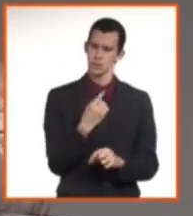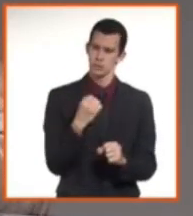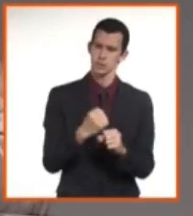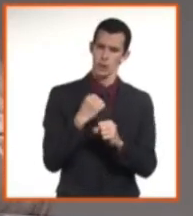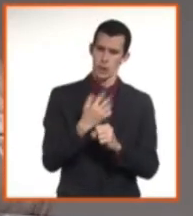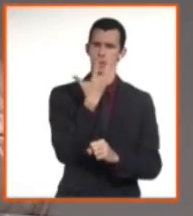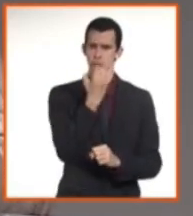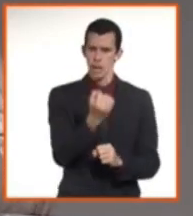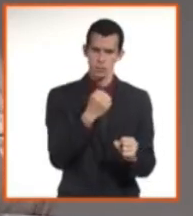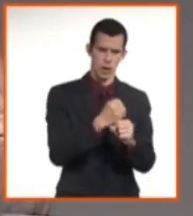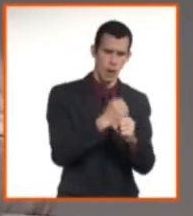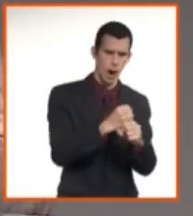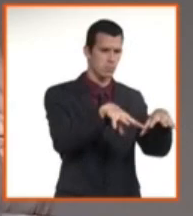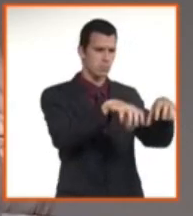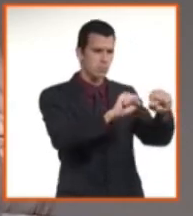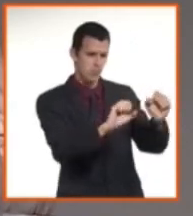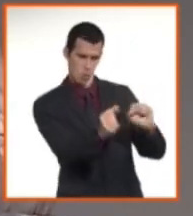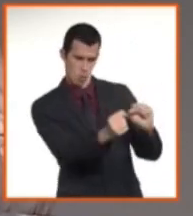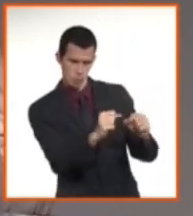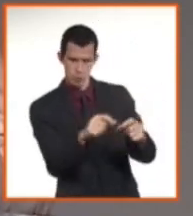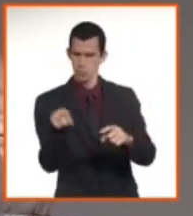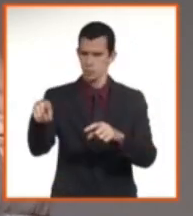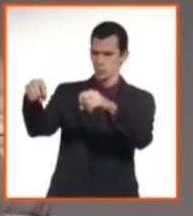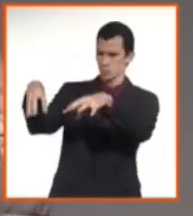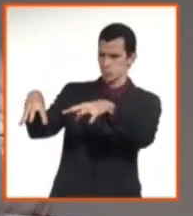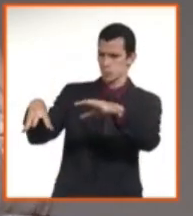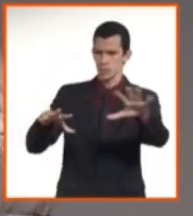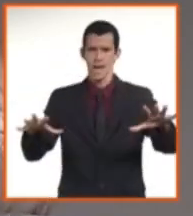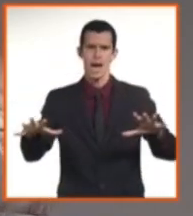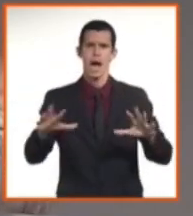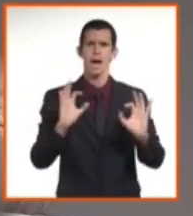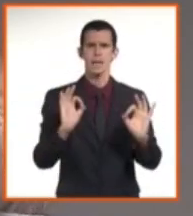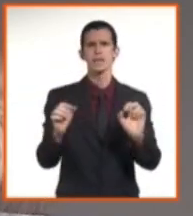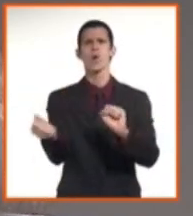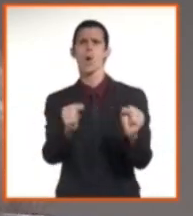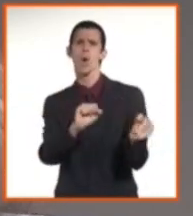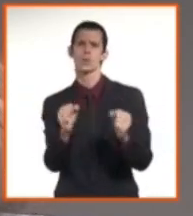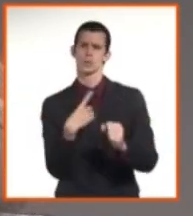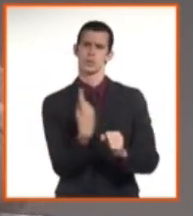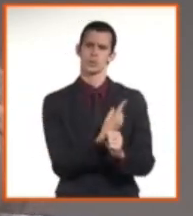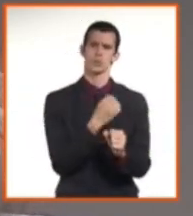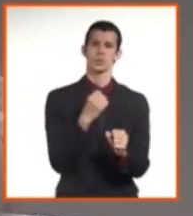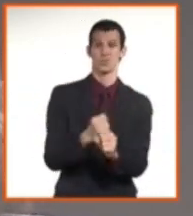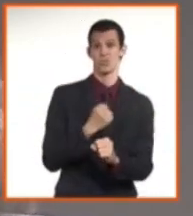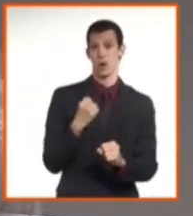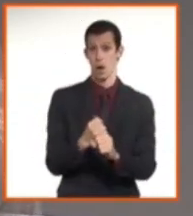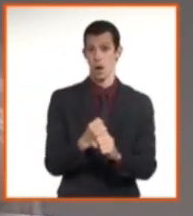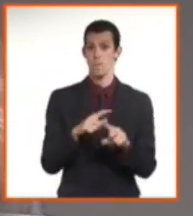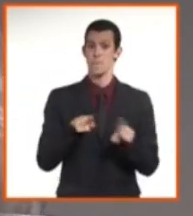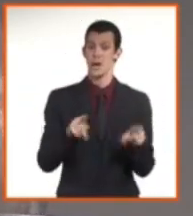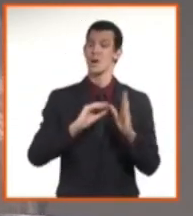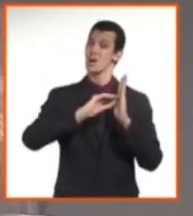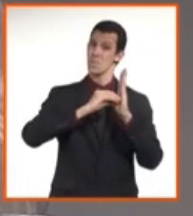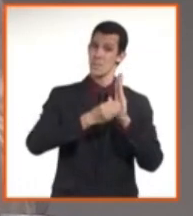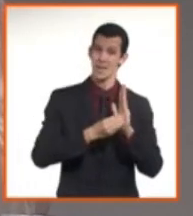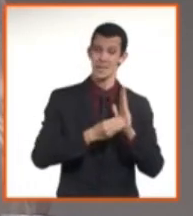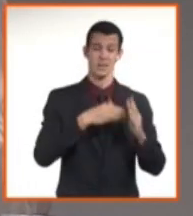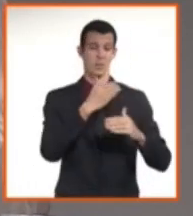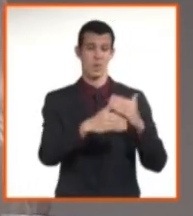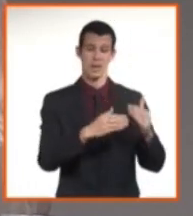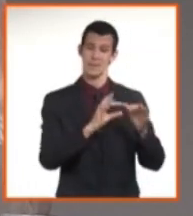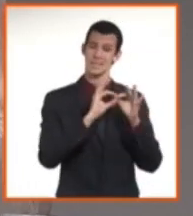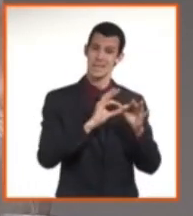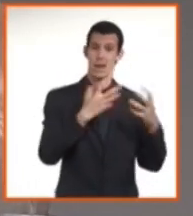primario, que alimenta, vamos a decir, a un número determinado de transformadores, esté dañado en una parte del circuito. En este caso, por ejemplo, de Los